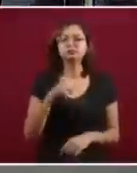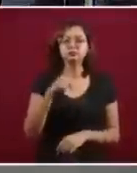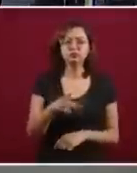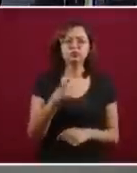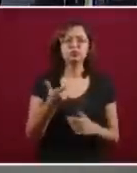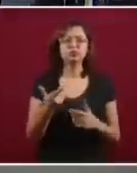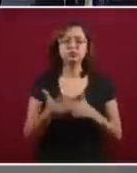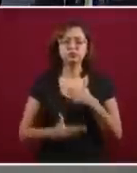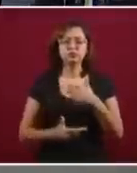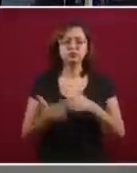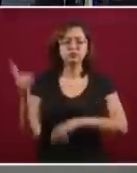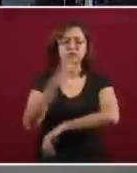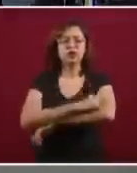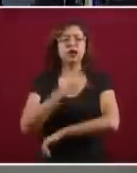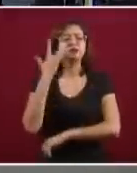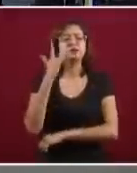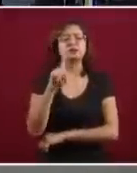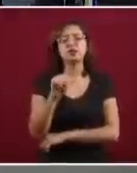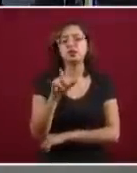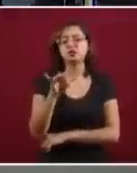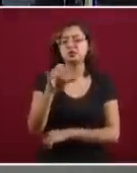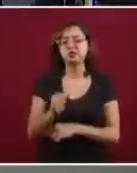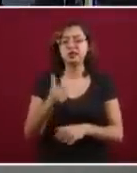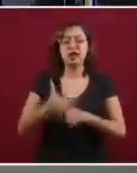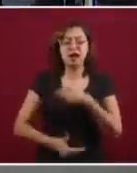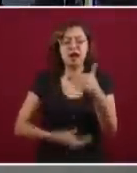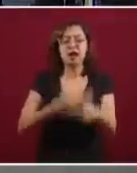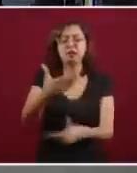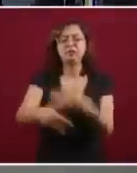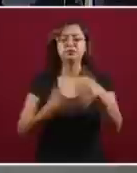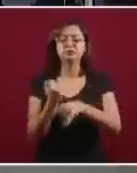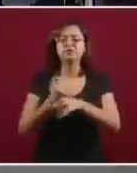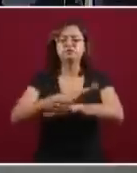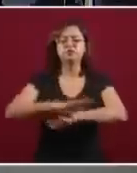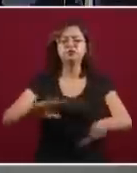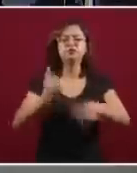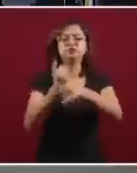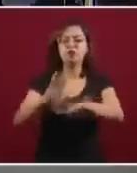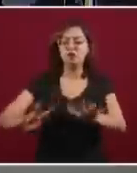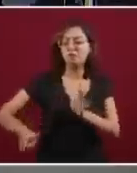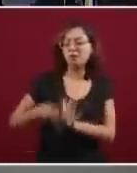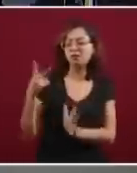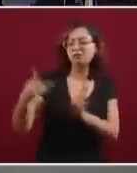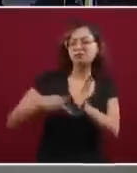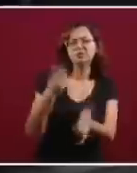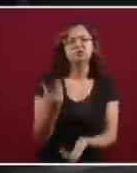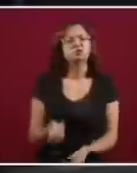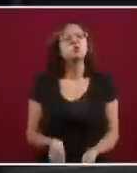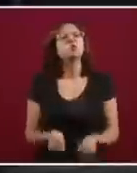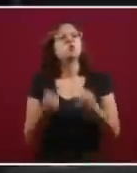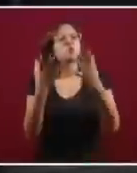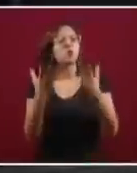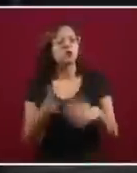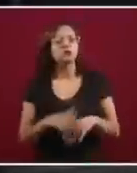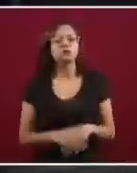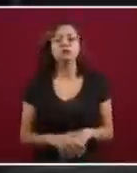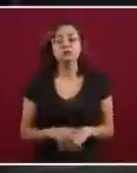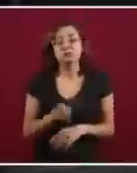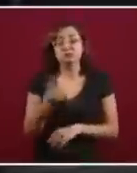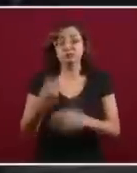sobre el avance de las obras de santa lucia dijo es un tema es un proyecto que marcó su ha marcado su